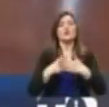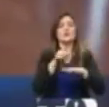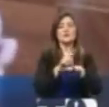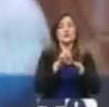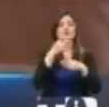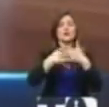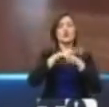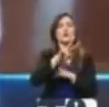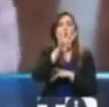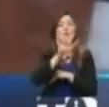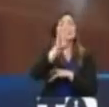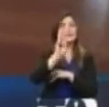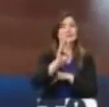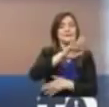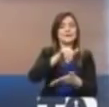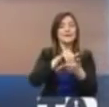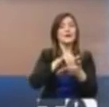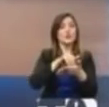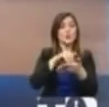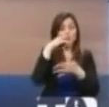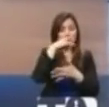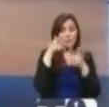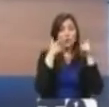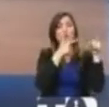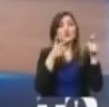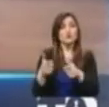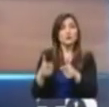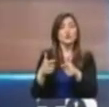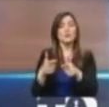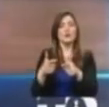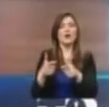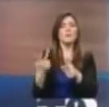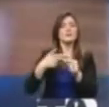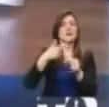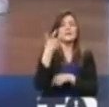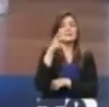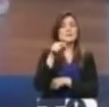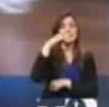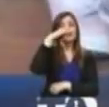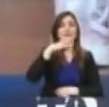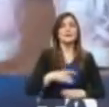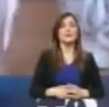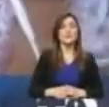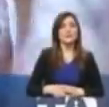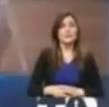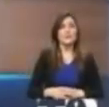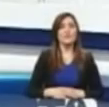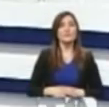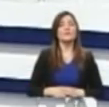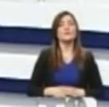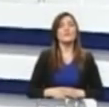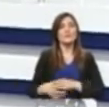metropolitano hay 246 centros integrales del Buen Vivir CIBEBE y acuden 13.000 niños. Helen Quiñones, 24